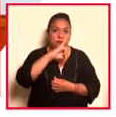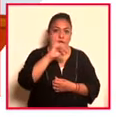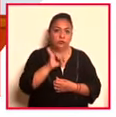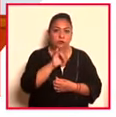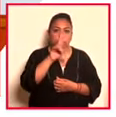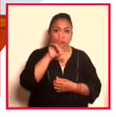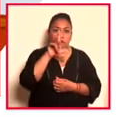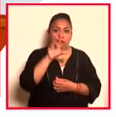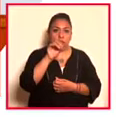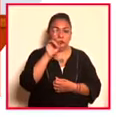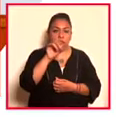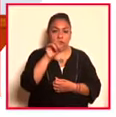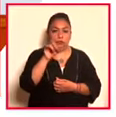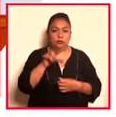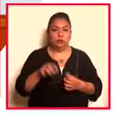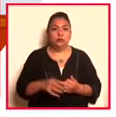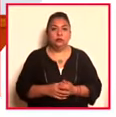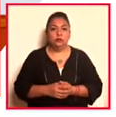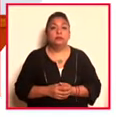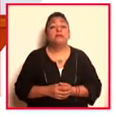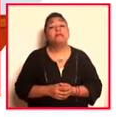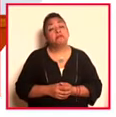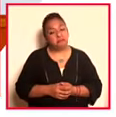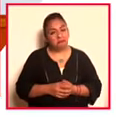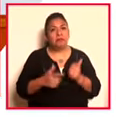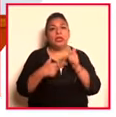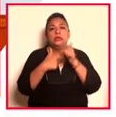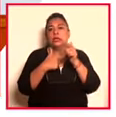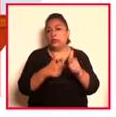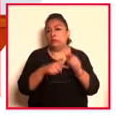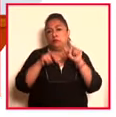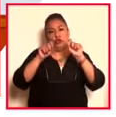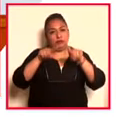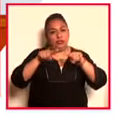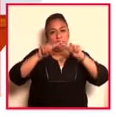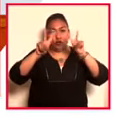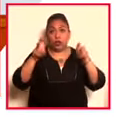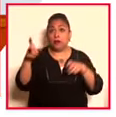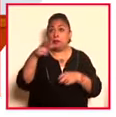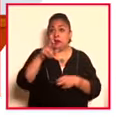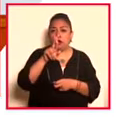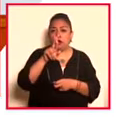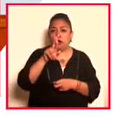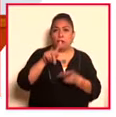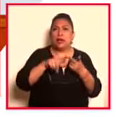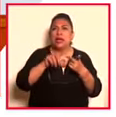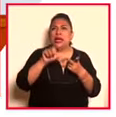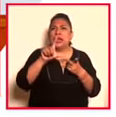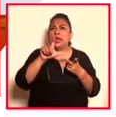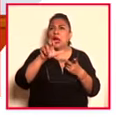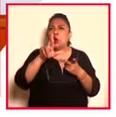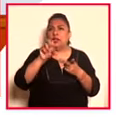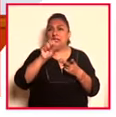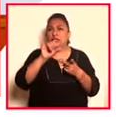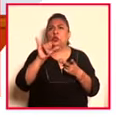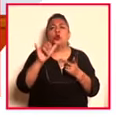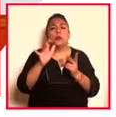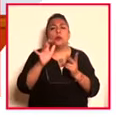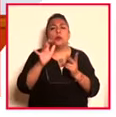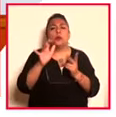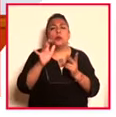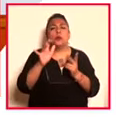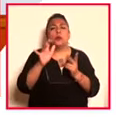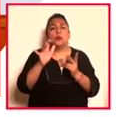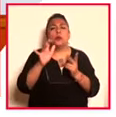López. Bueno, y seguimos en este tenor porque Rodrigo Plá y Laura Santoyo también participan en esta gran fiesta del